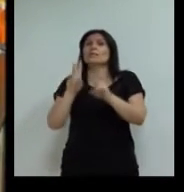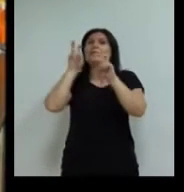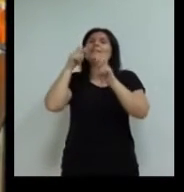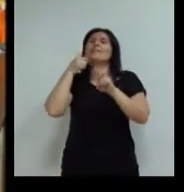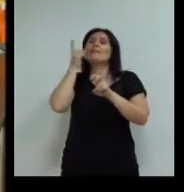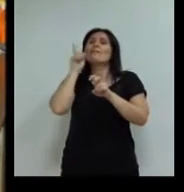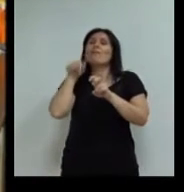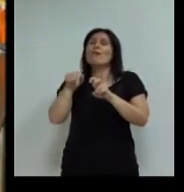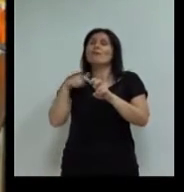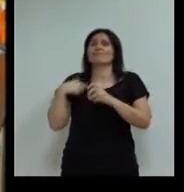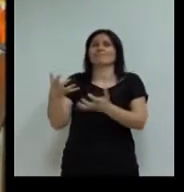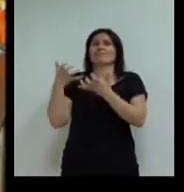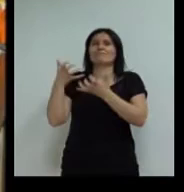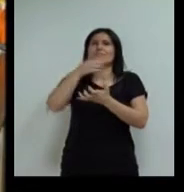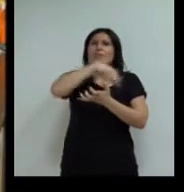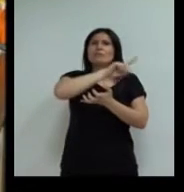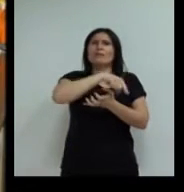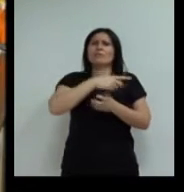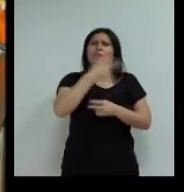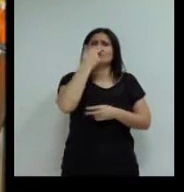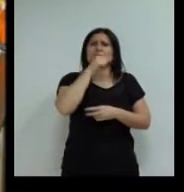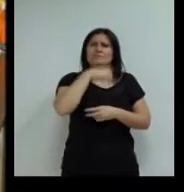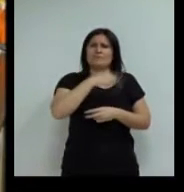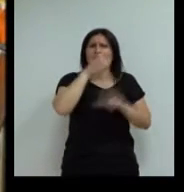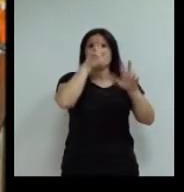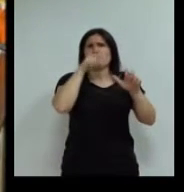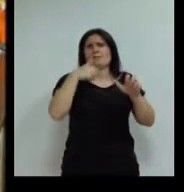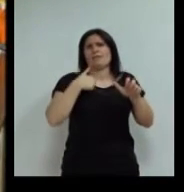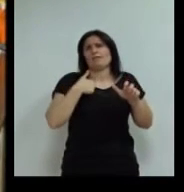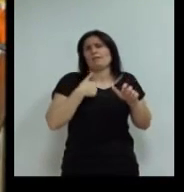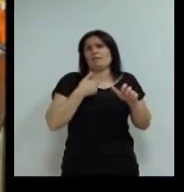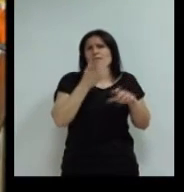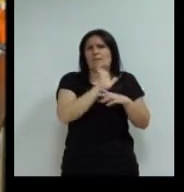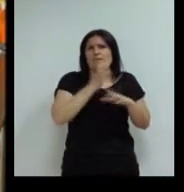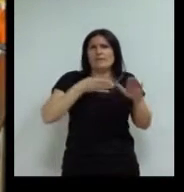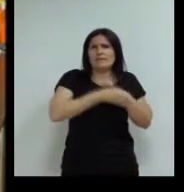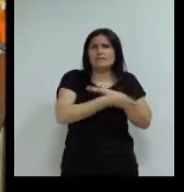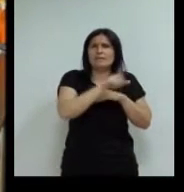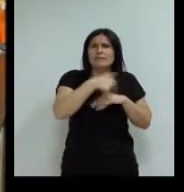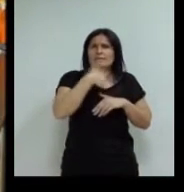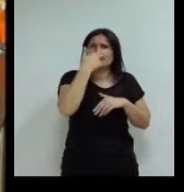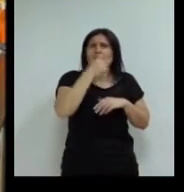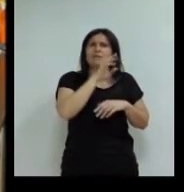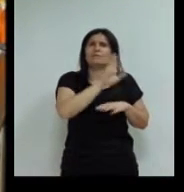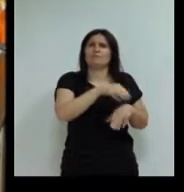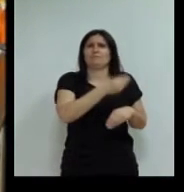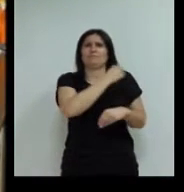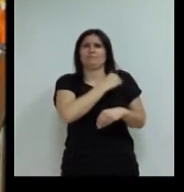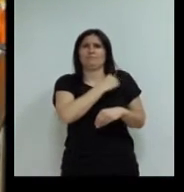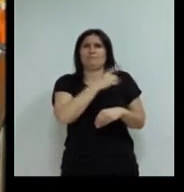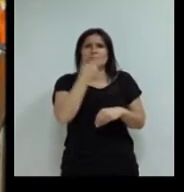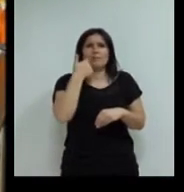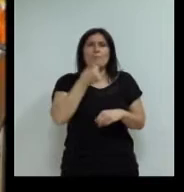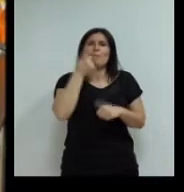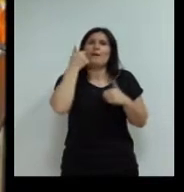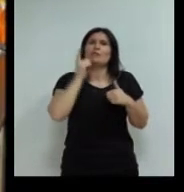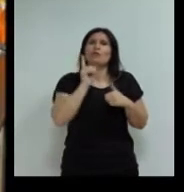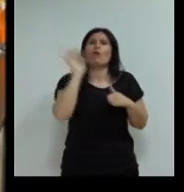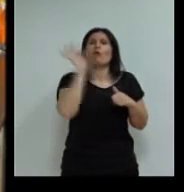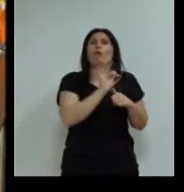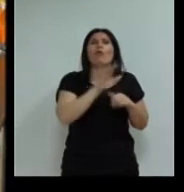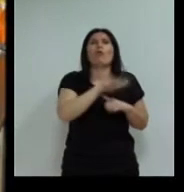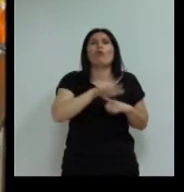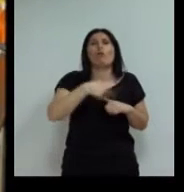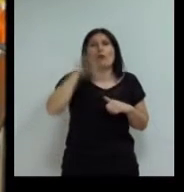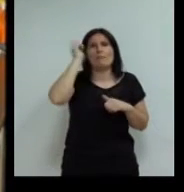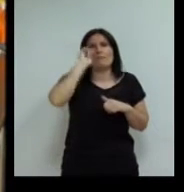se interesaron por el proyecto de cine accesible, siempre y cuando fuéramos capaces de darle más movilidad que no única y exclusivamente